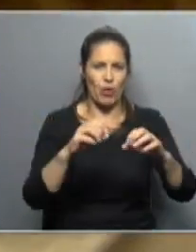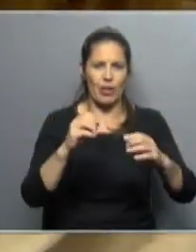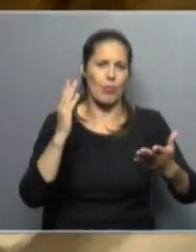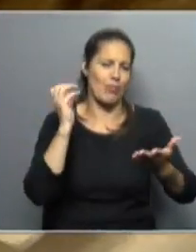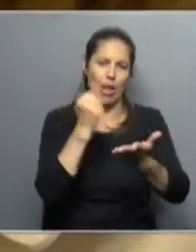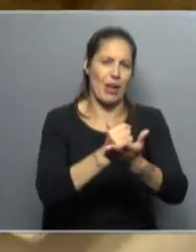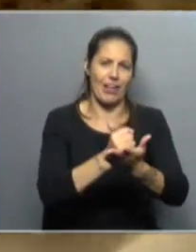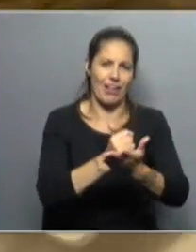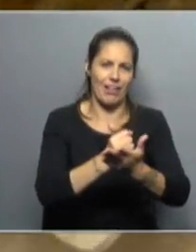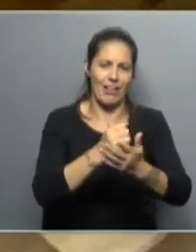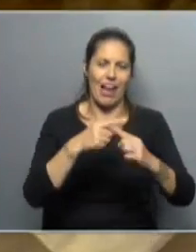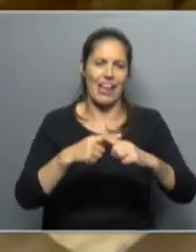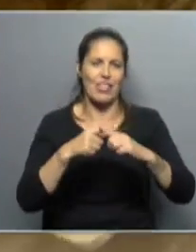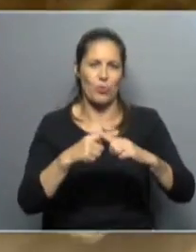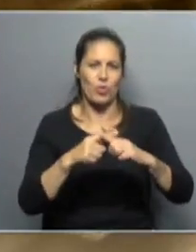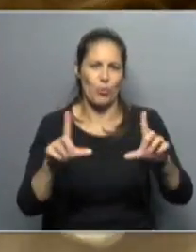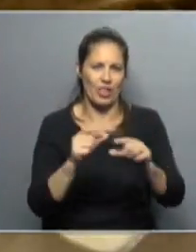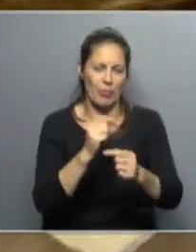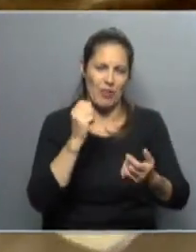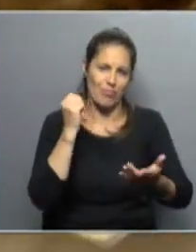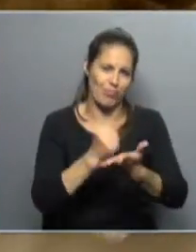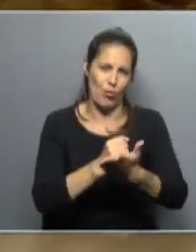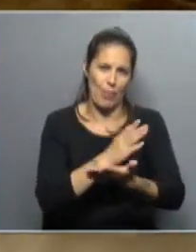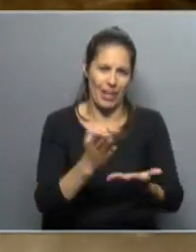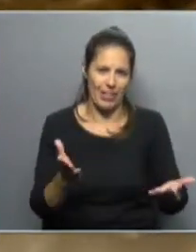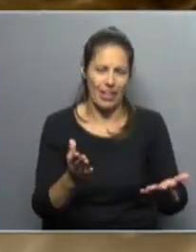bar del refugio. Claro. O sea, esto te trae